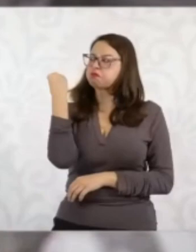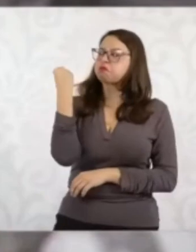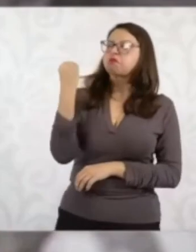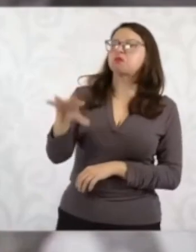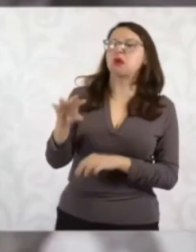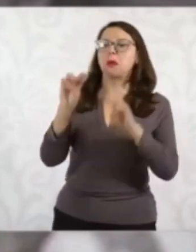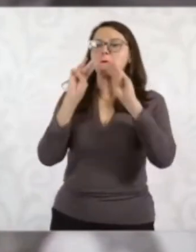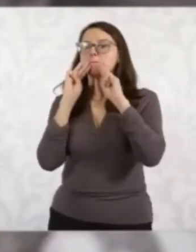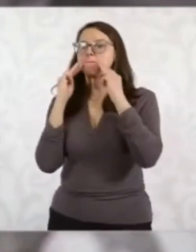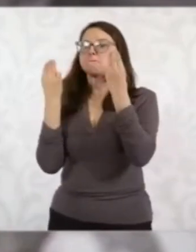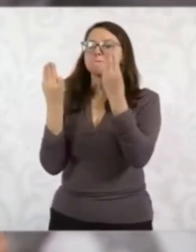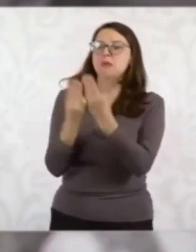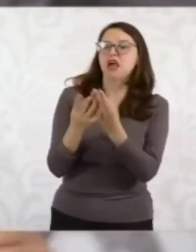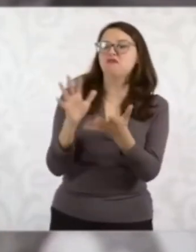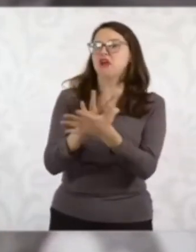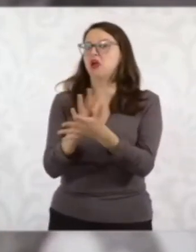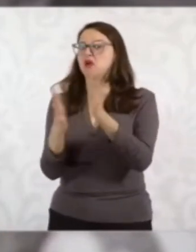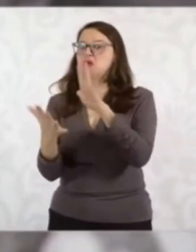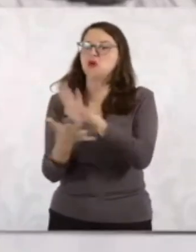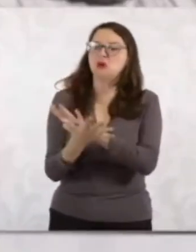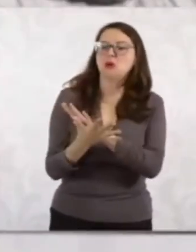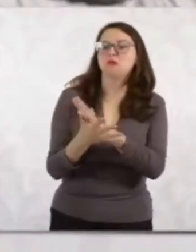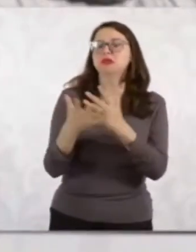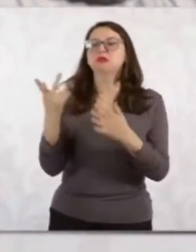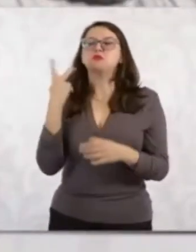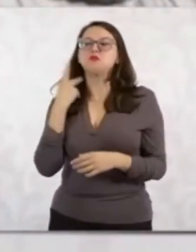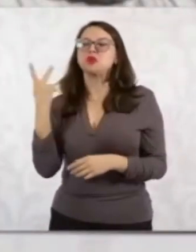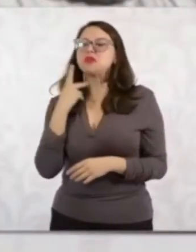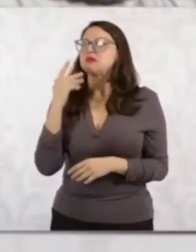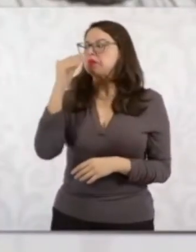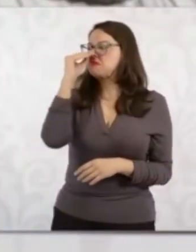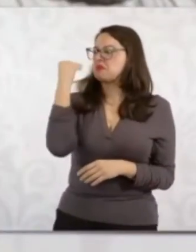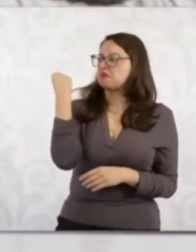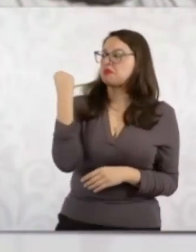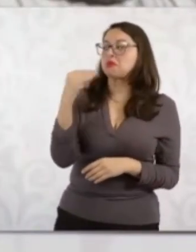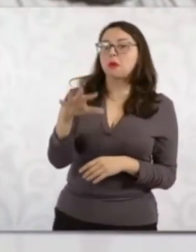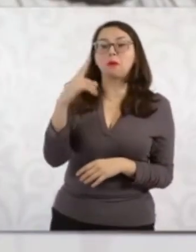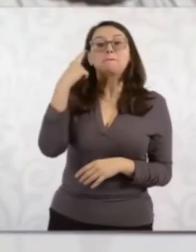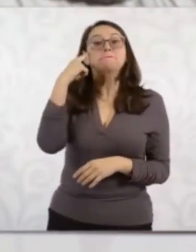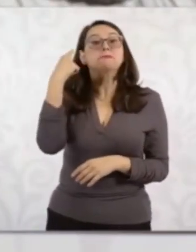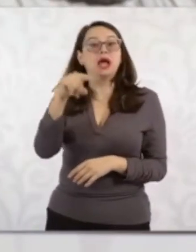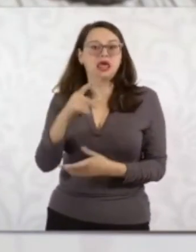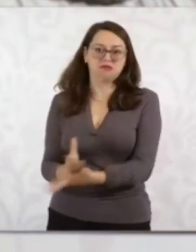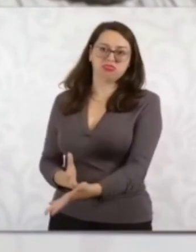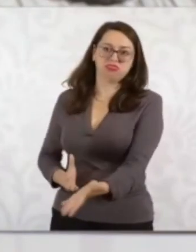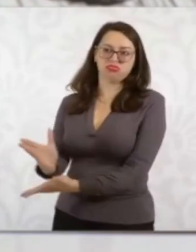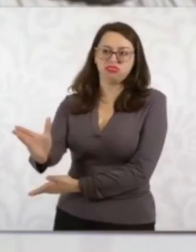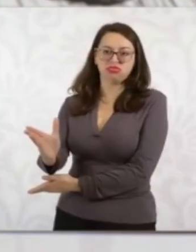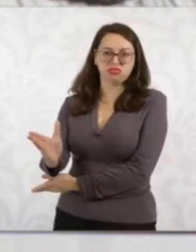de una u otra persona, de uno u otro político, para tener una situación de injerencia